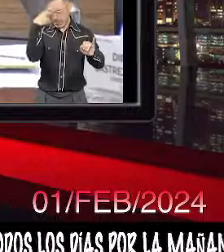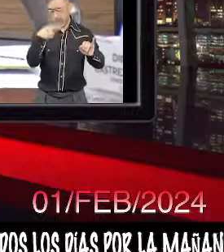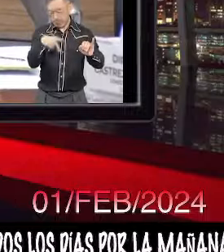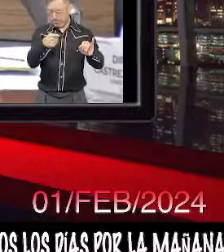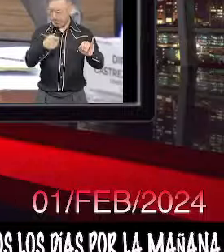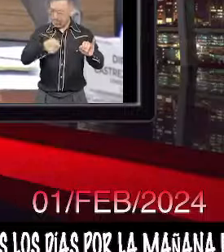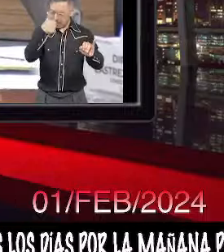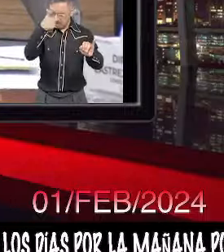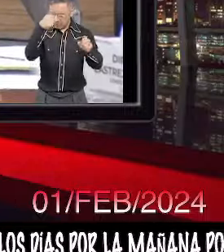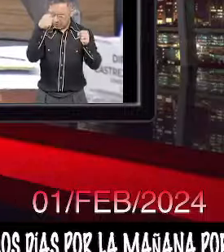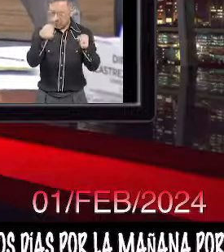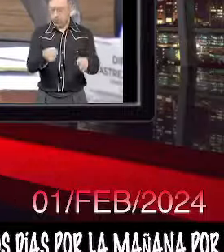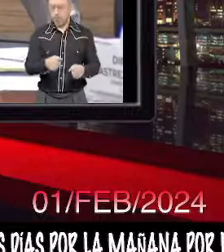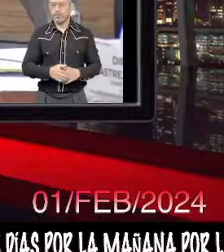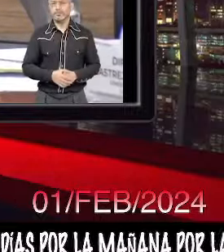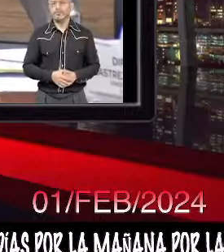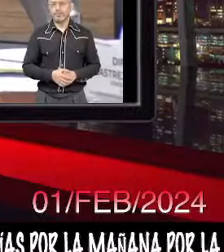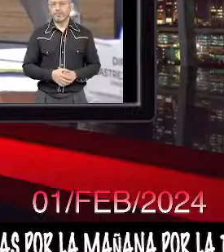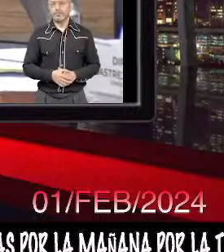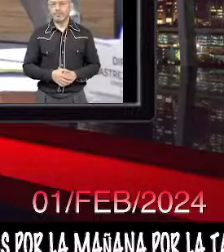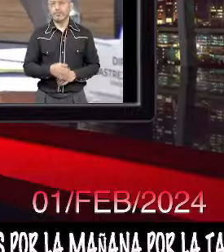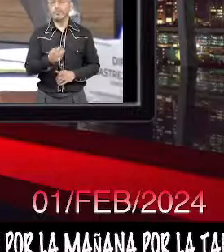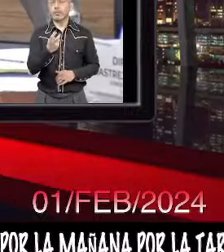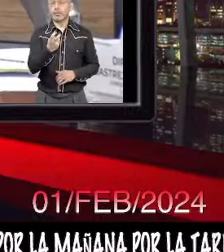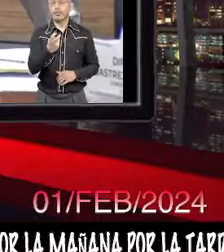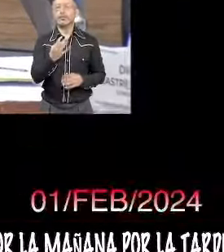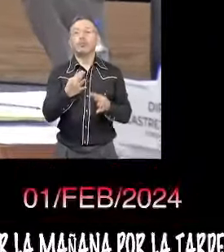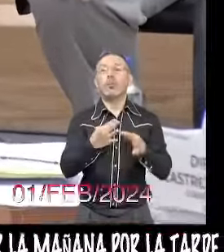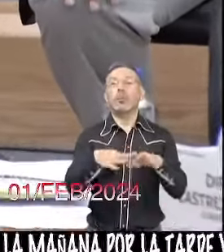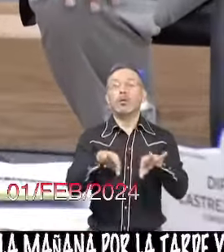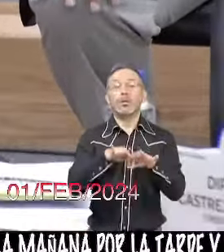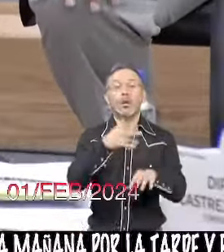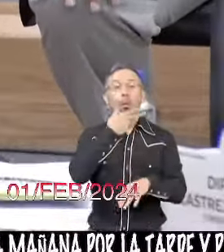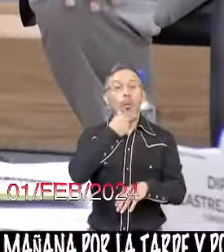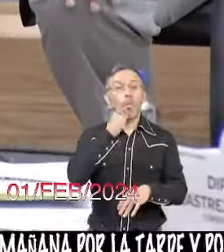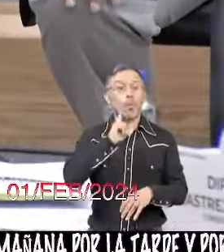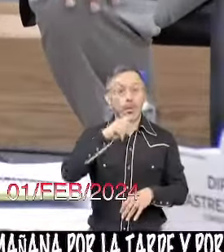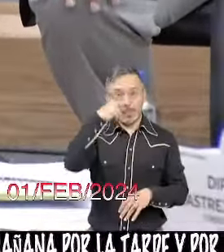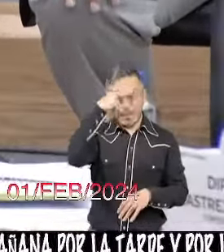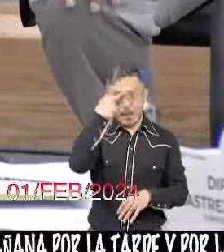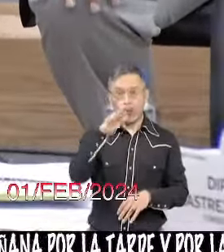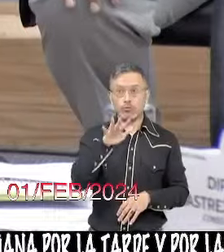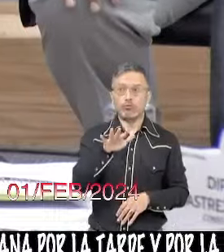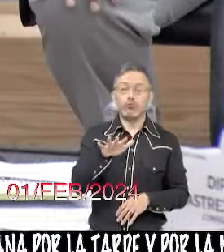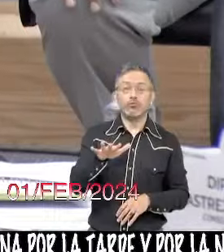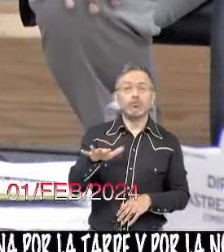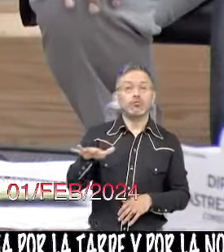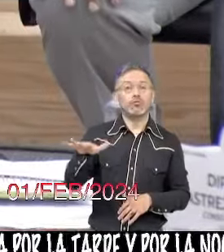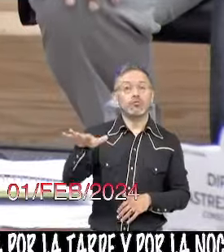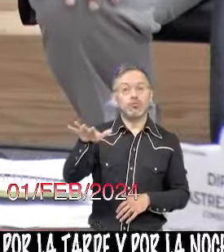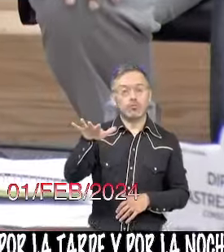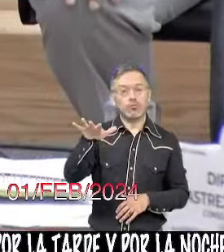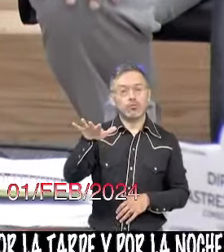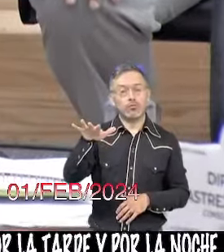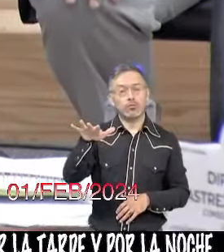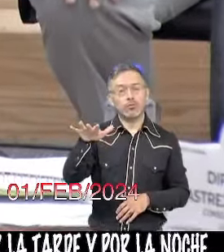que las y los mexicanos puedan tener